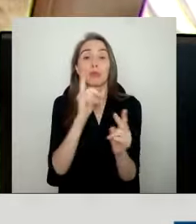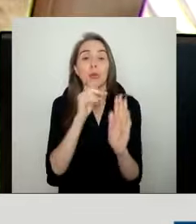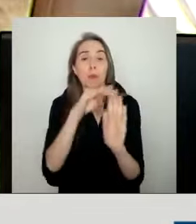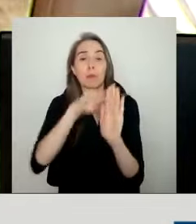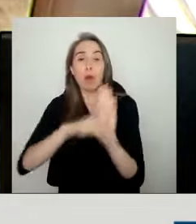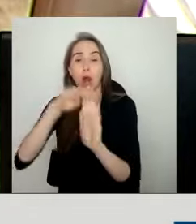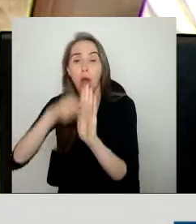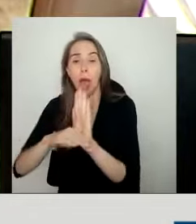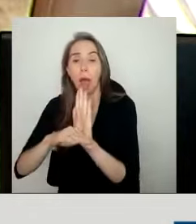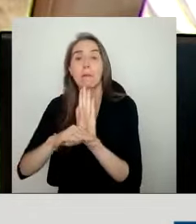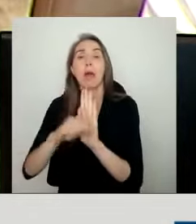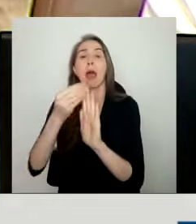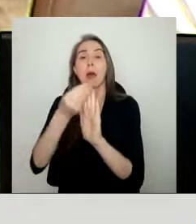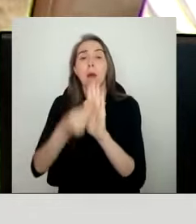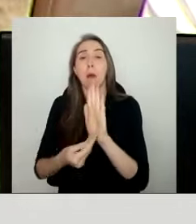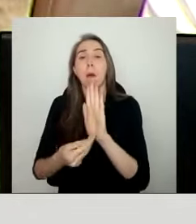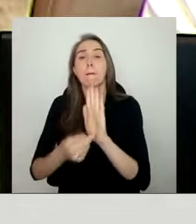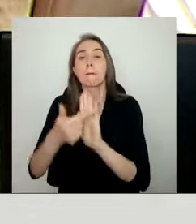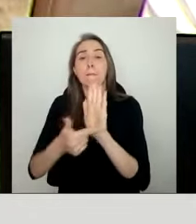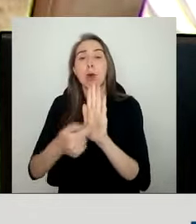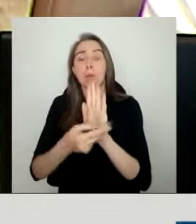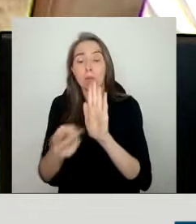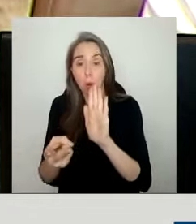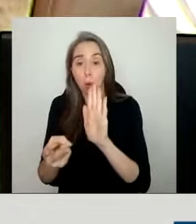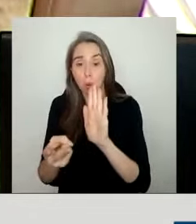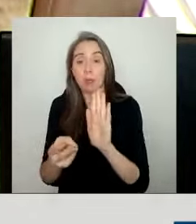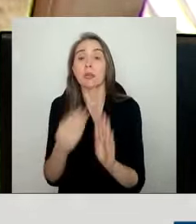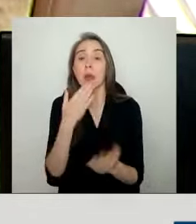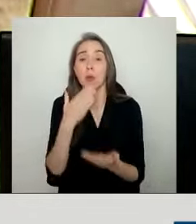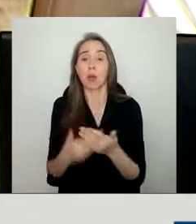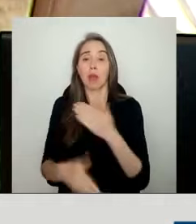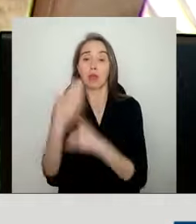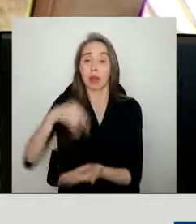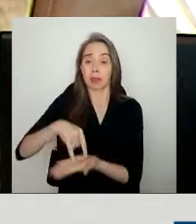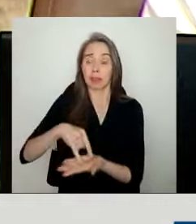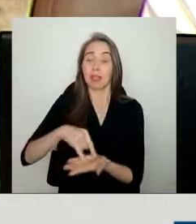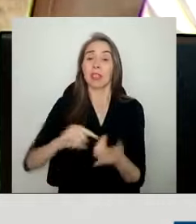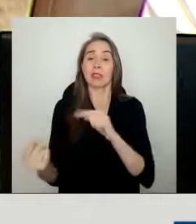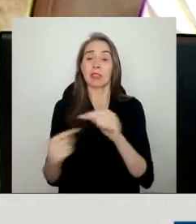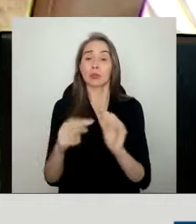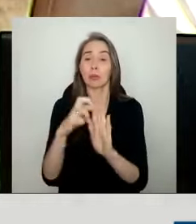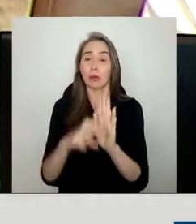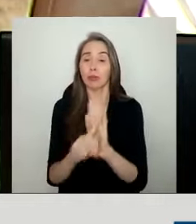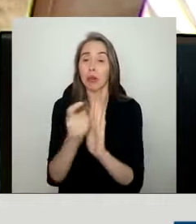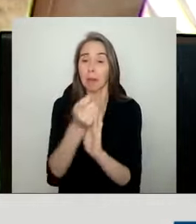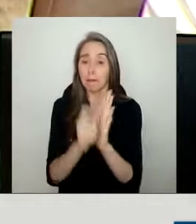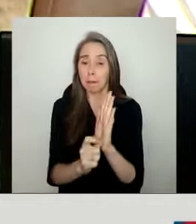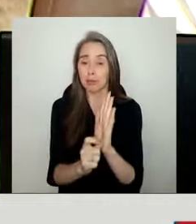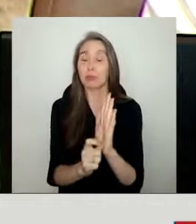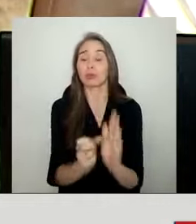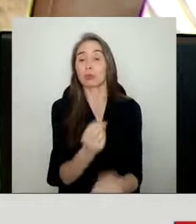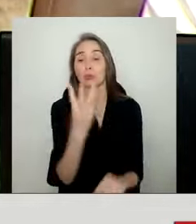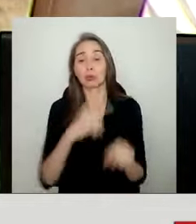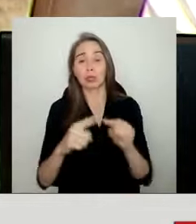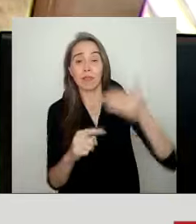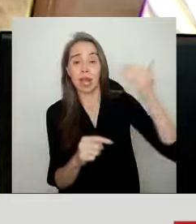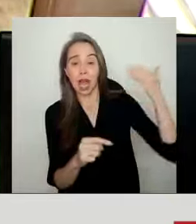es cierto cuando discutimos el presupuesto en muchas de las esas ocasiones cuando vemos esas